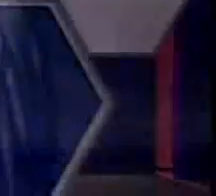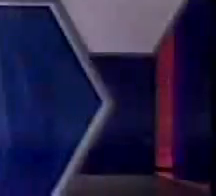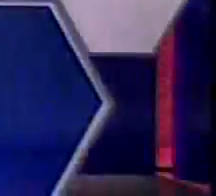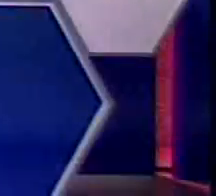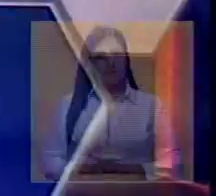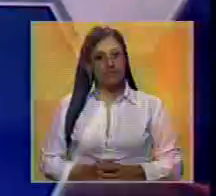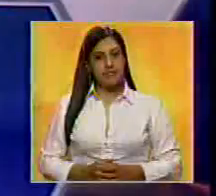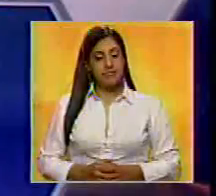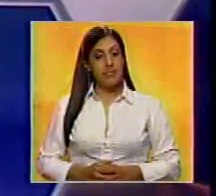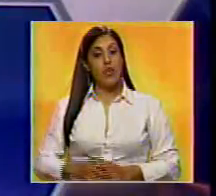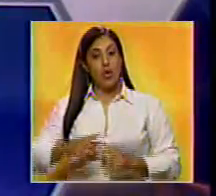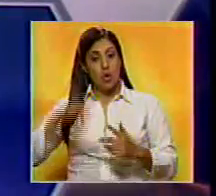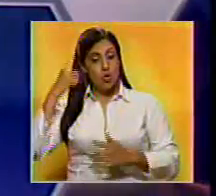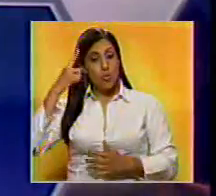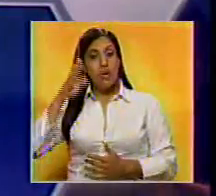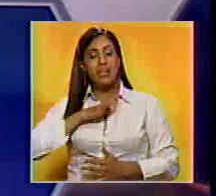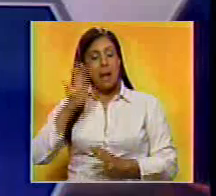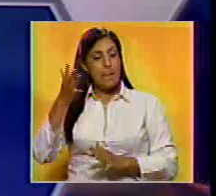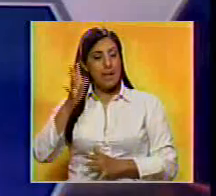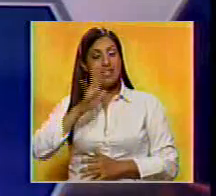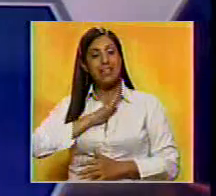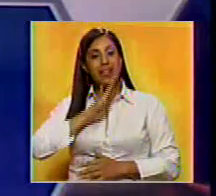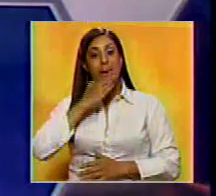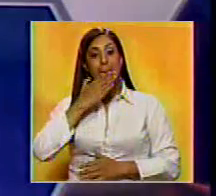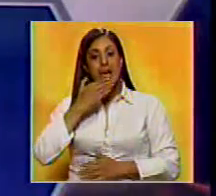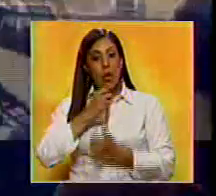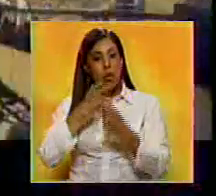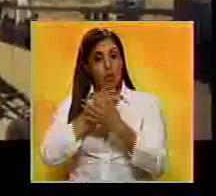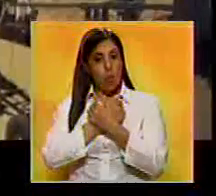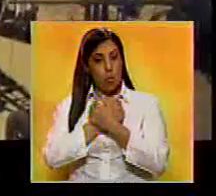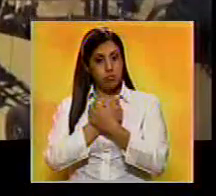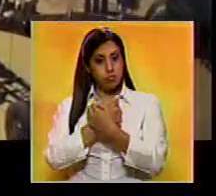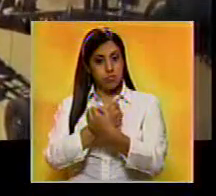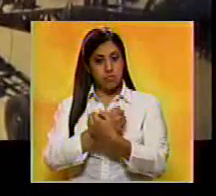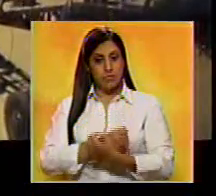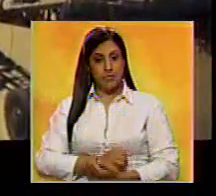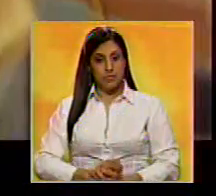streaming y Taylor Swift al parecer tiene un nuevo